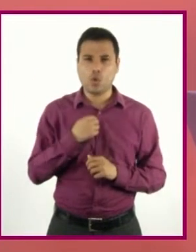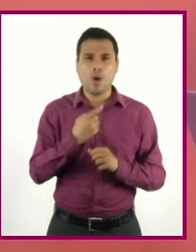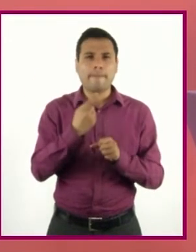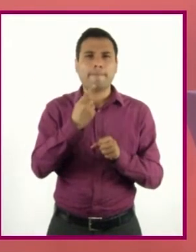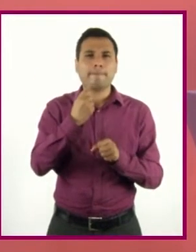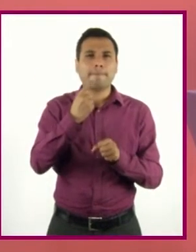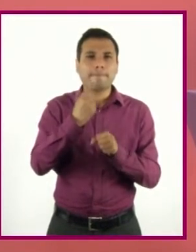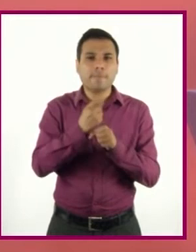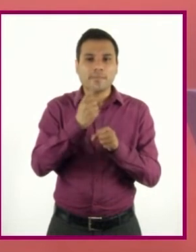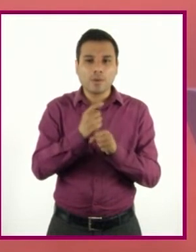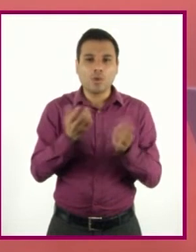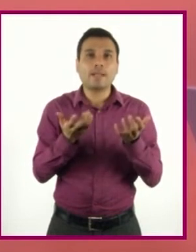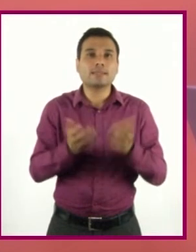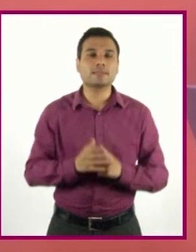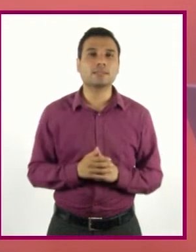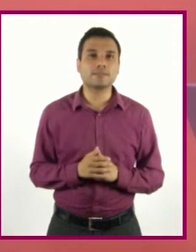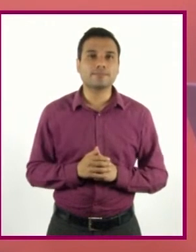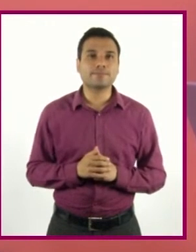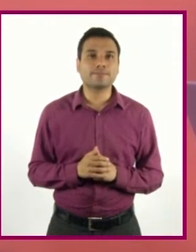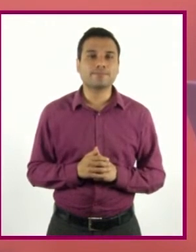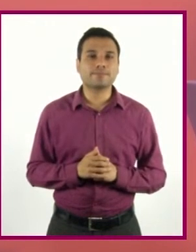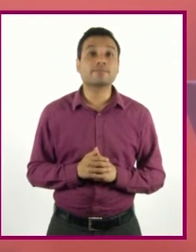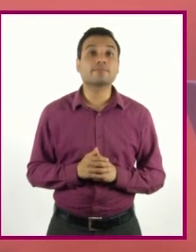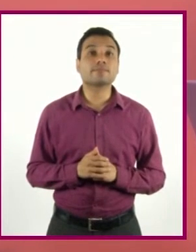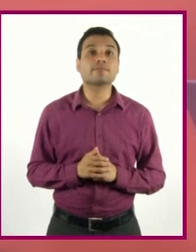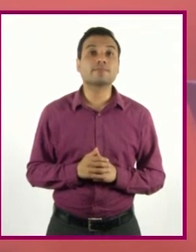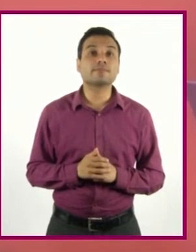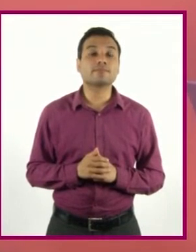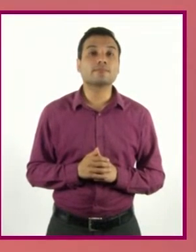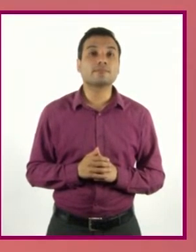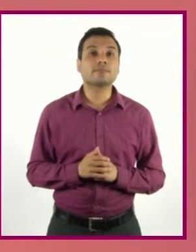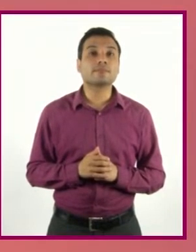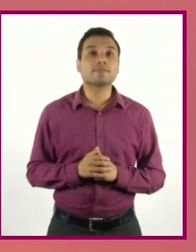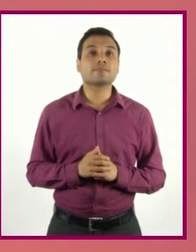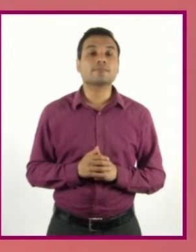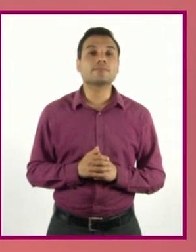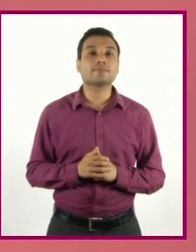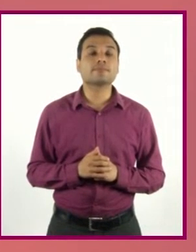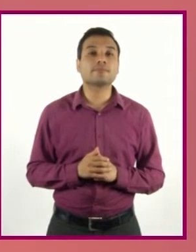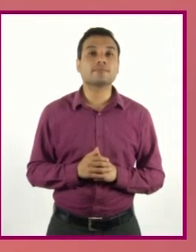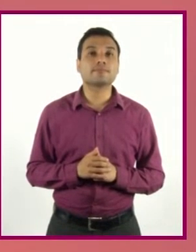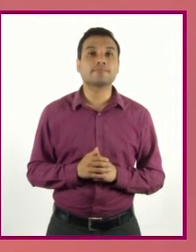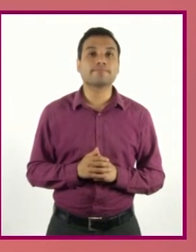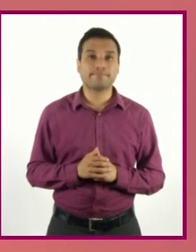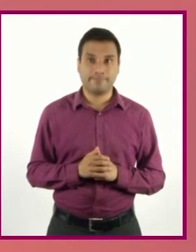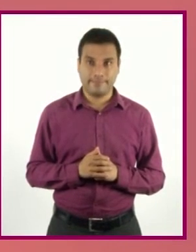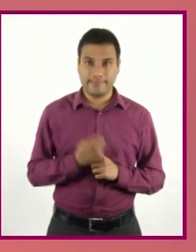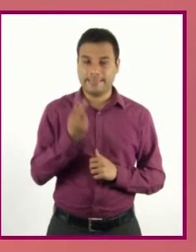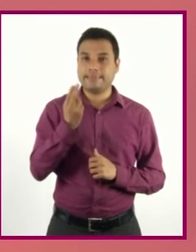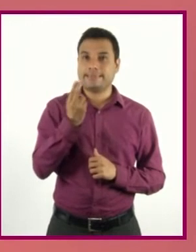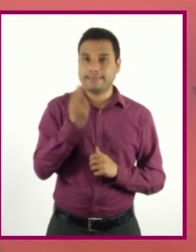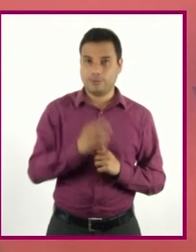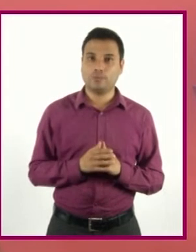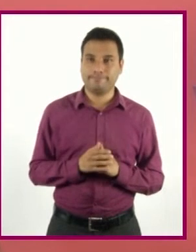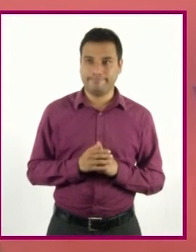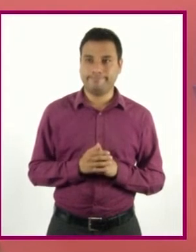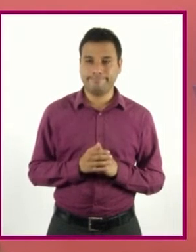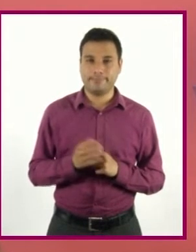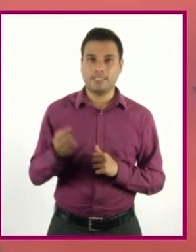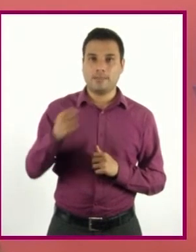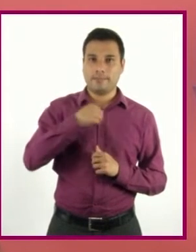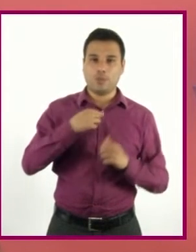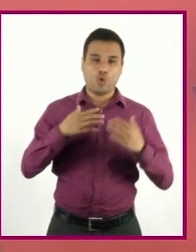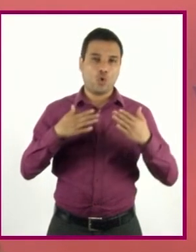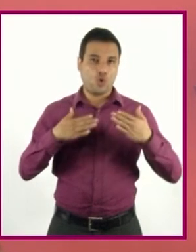hacerse cuando se quiere obtener buena información de un entrevistado es despertar su confianza, y para esto